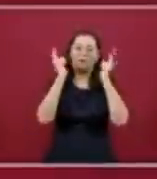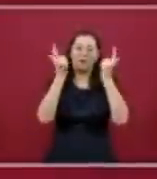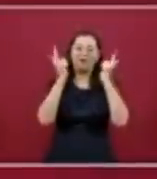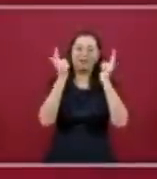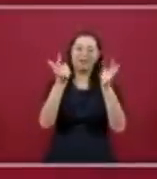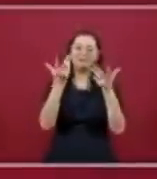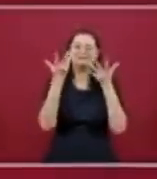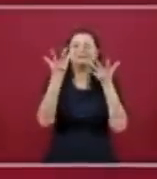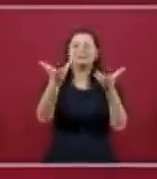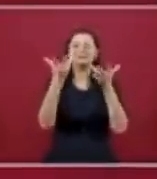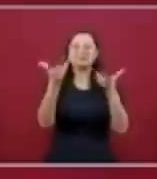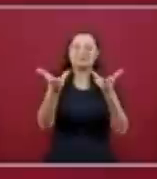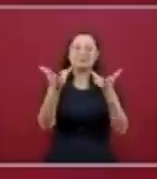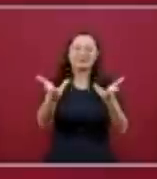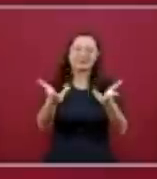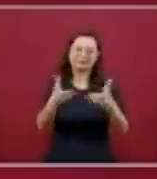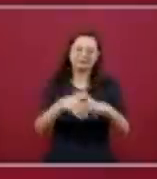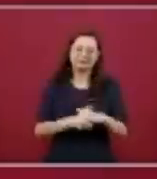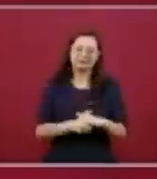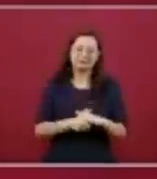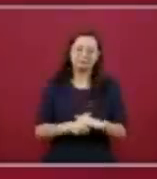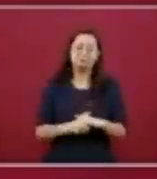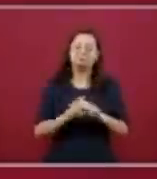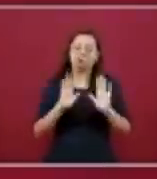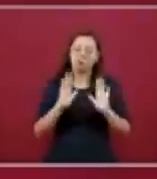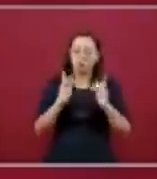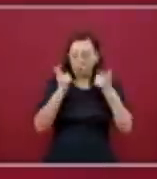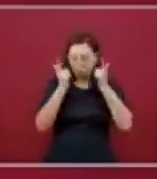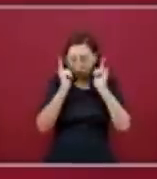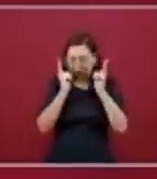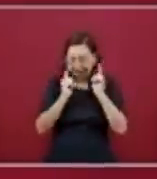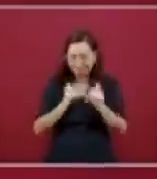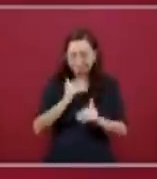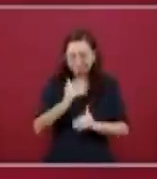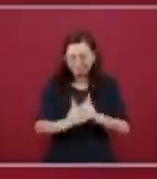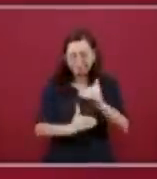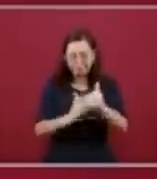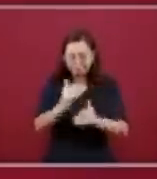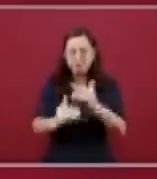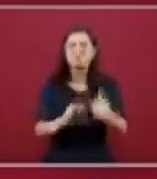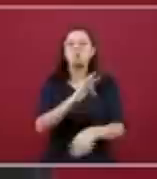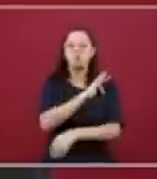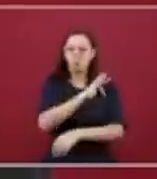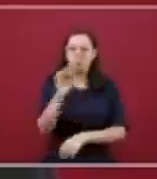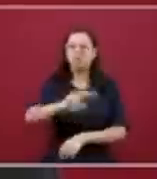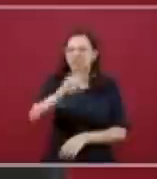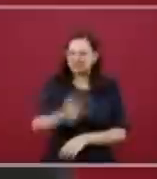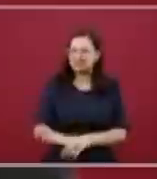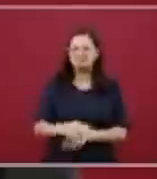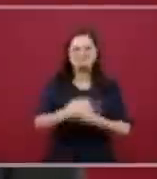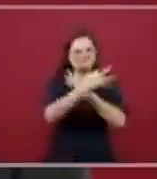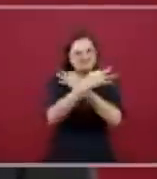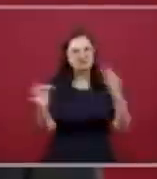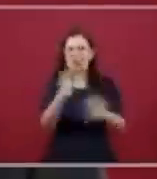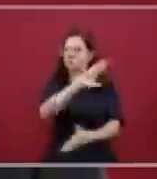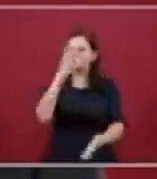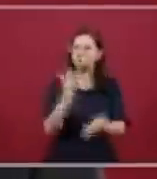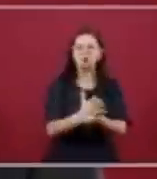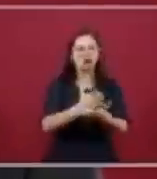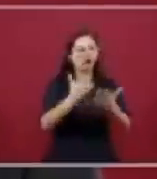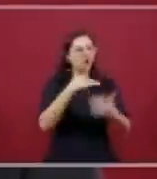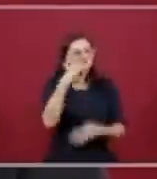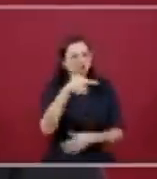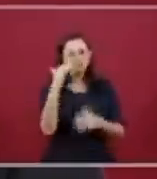deseo eso. Espero que en poco tiempo pueda ser categórico y decir, no hay corrupción, porque sí les puedo decir